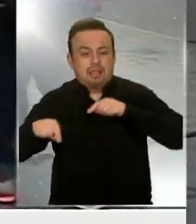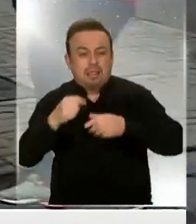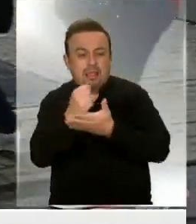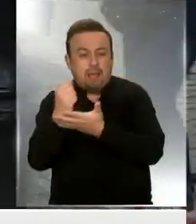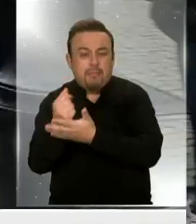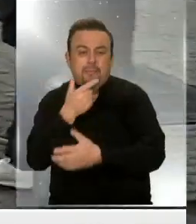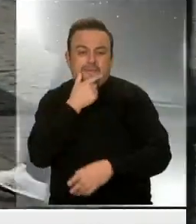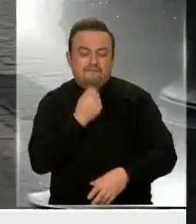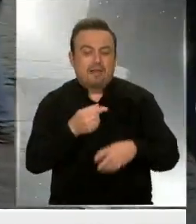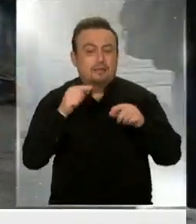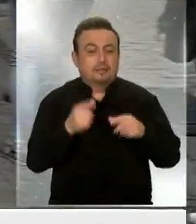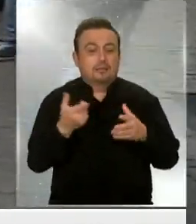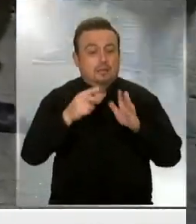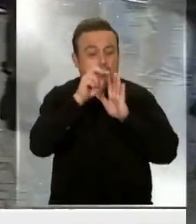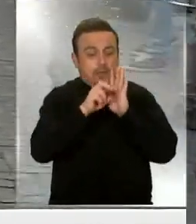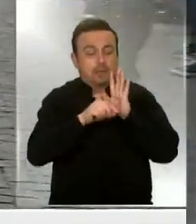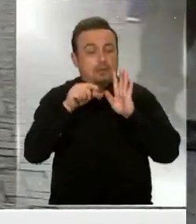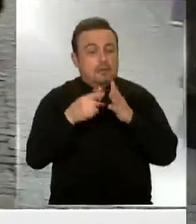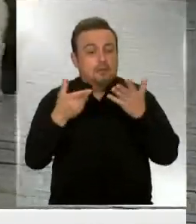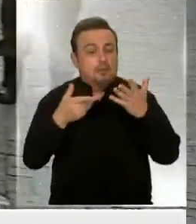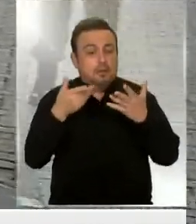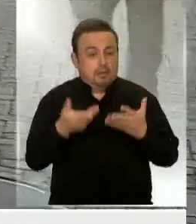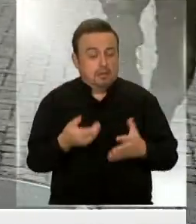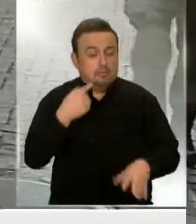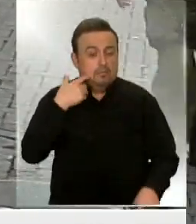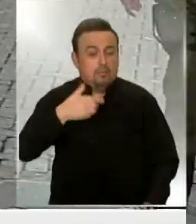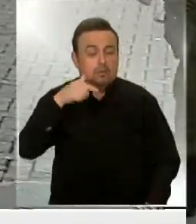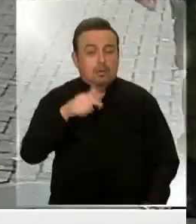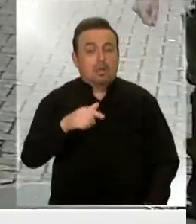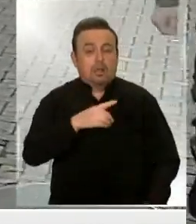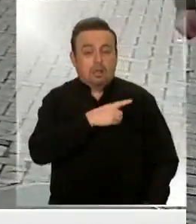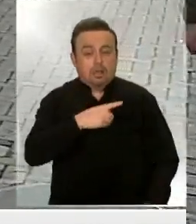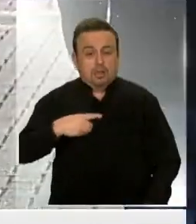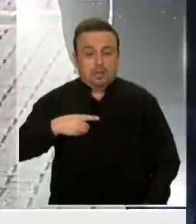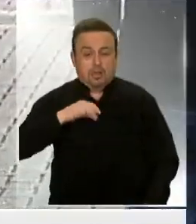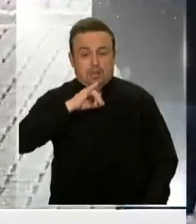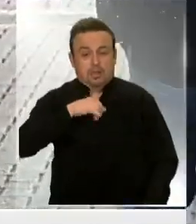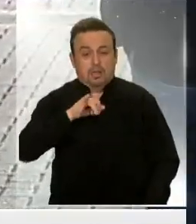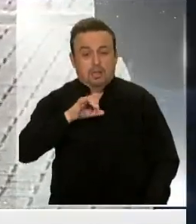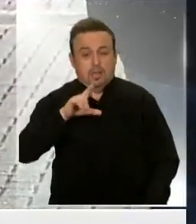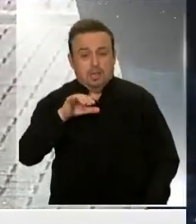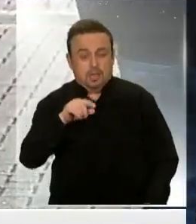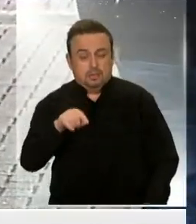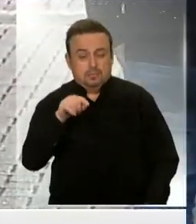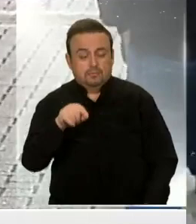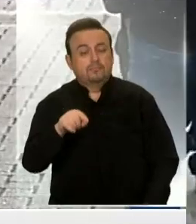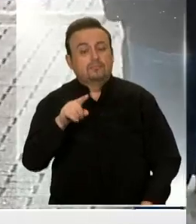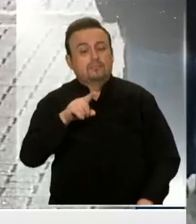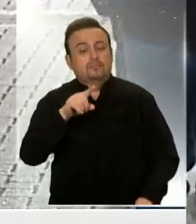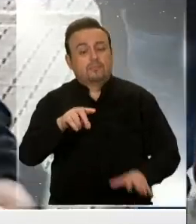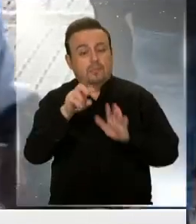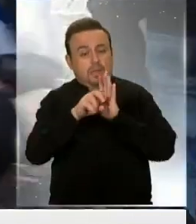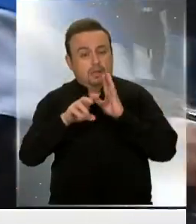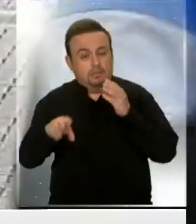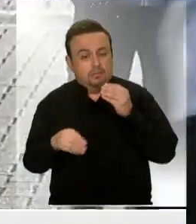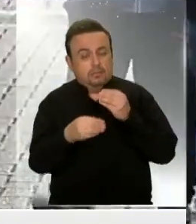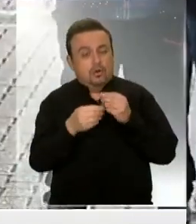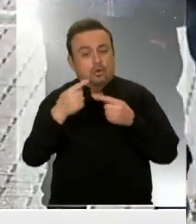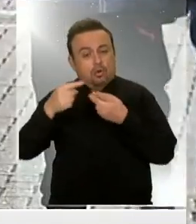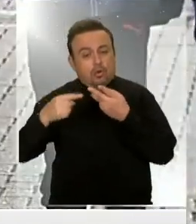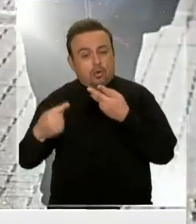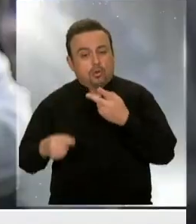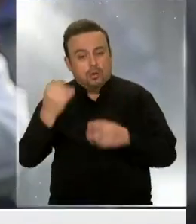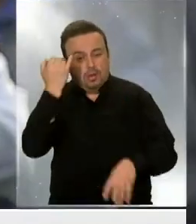quedó finalmente eso? El proyecto que va a ser clave es el de la diputada Pamela Giles. A ese proyecto se le van a ir sumando las